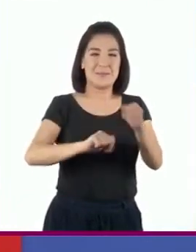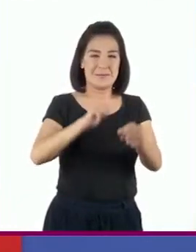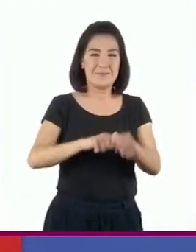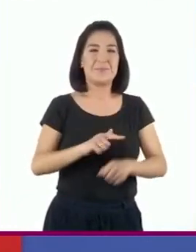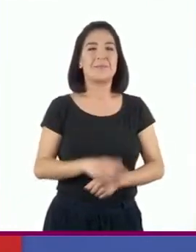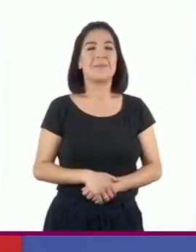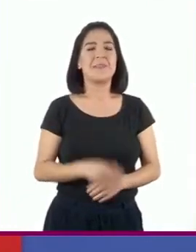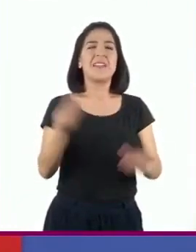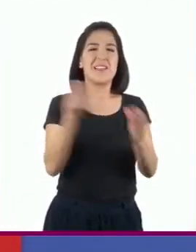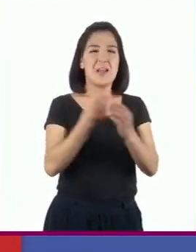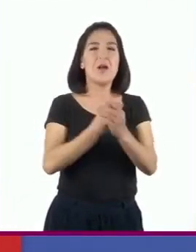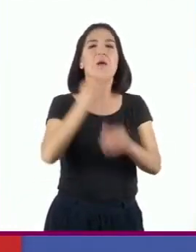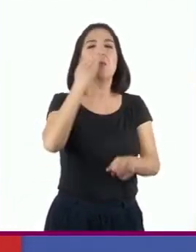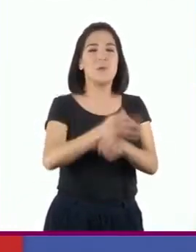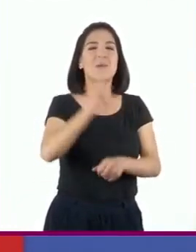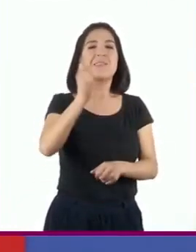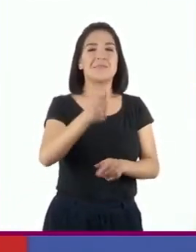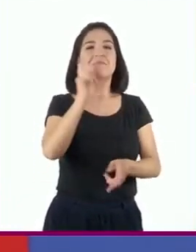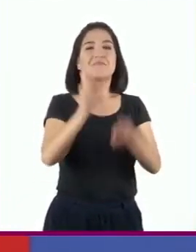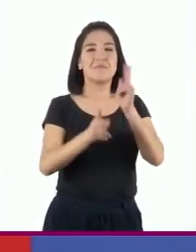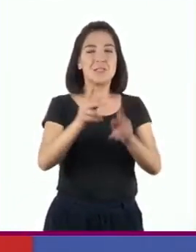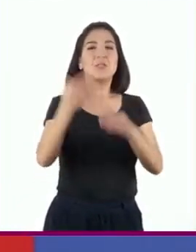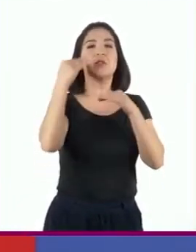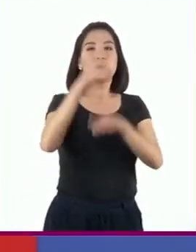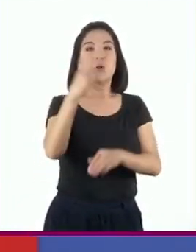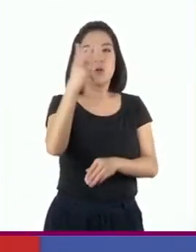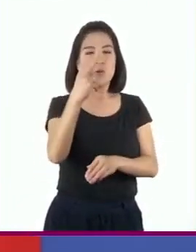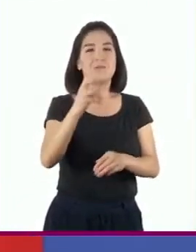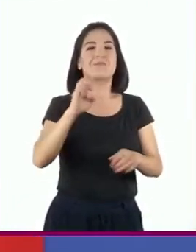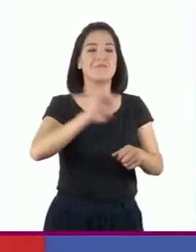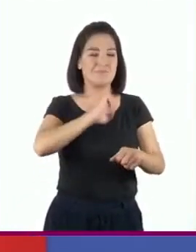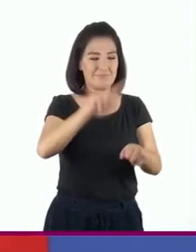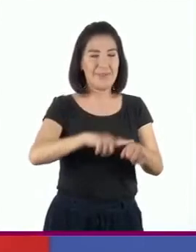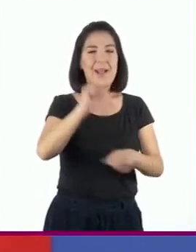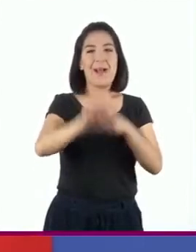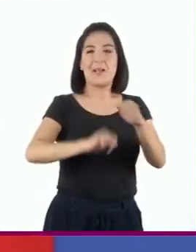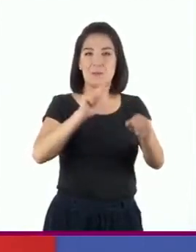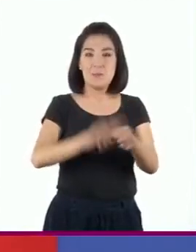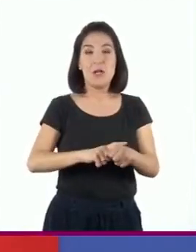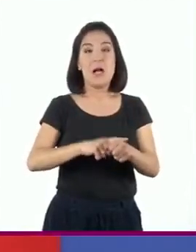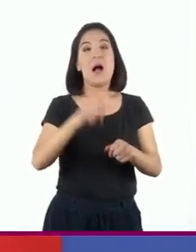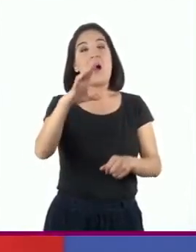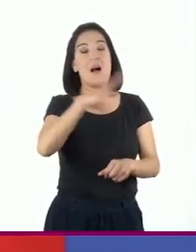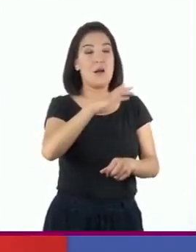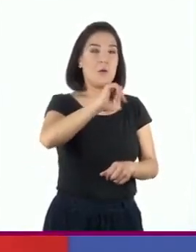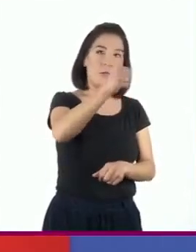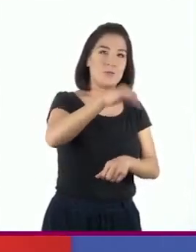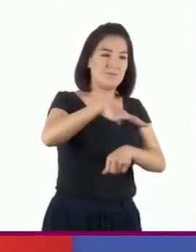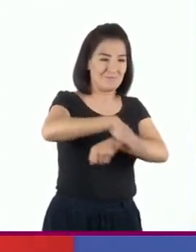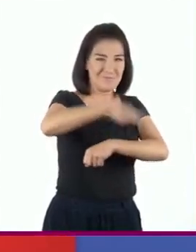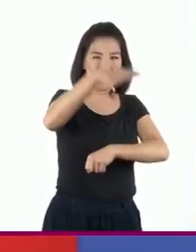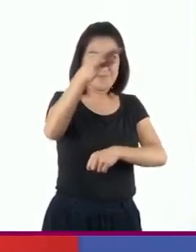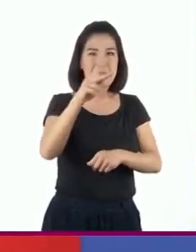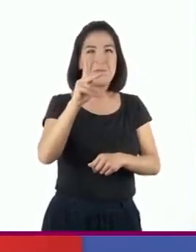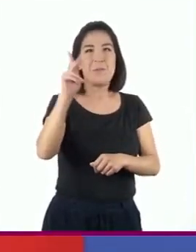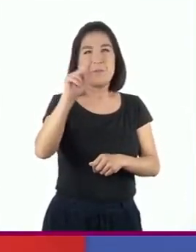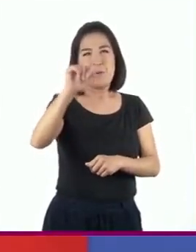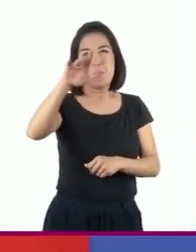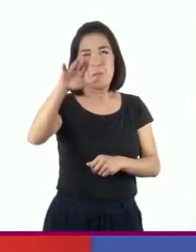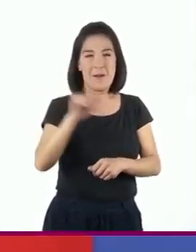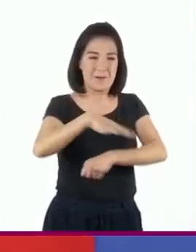En la sesión de hoy hablaremos de dos especies de animales que, aunque unos tengan plumas y los otros caparazón, tienen